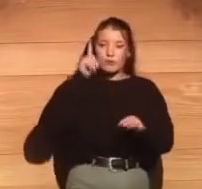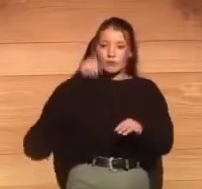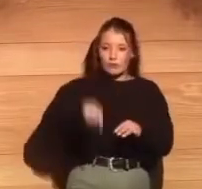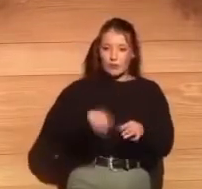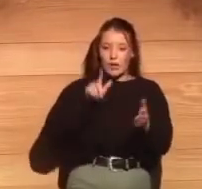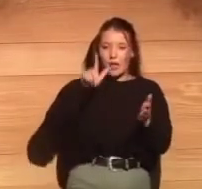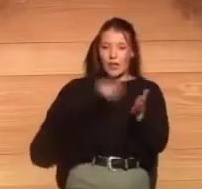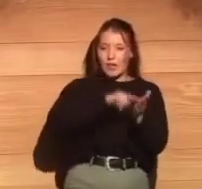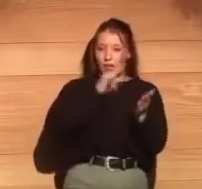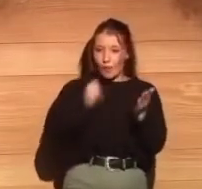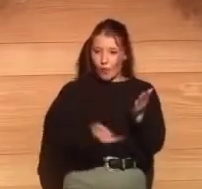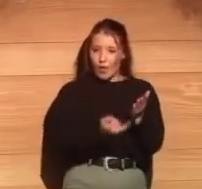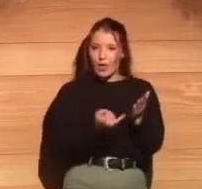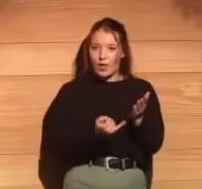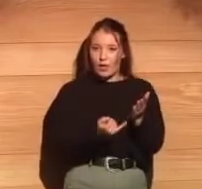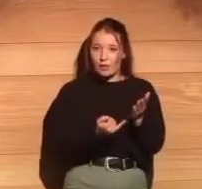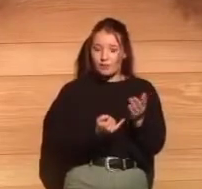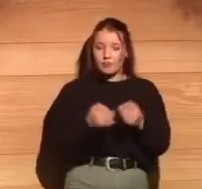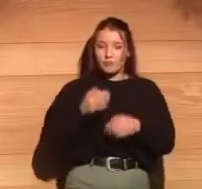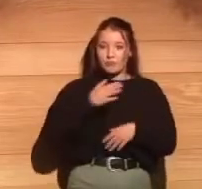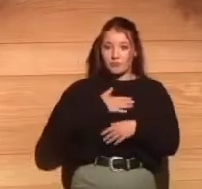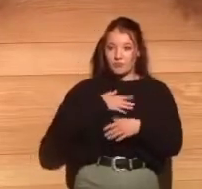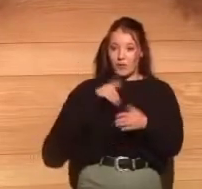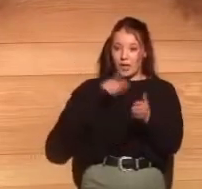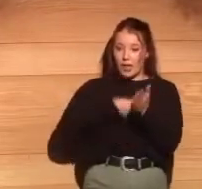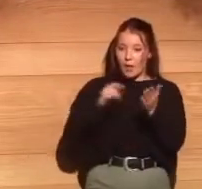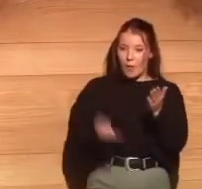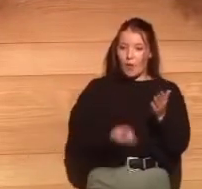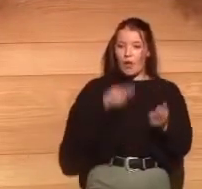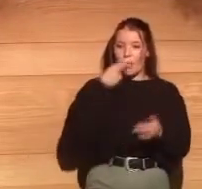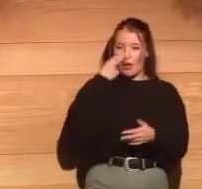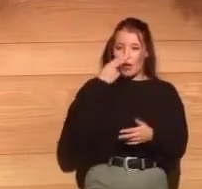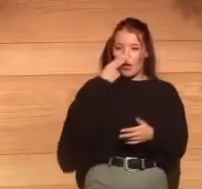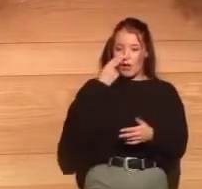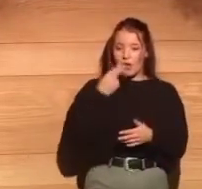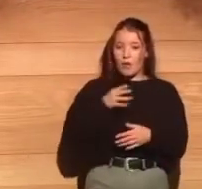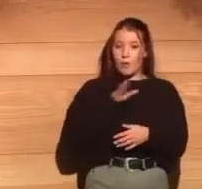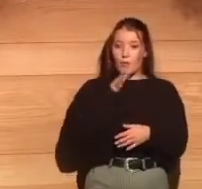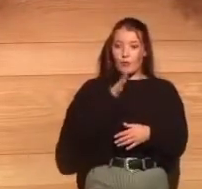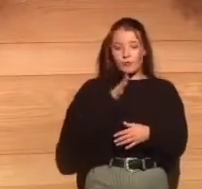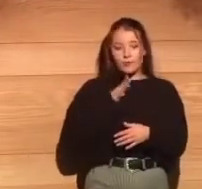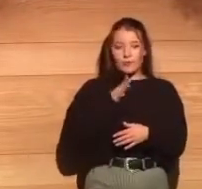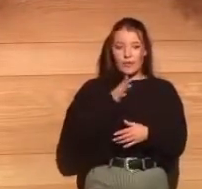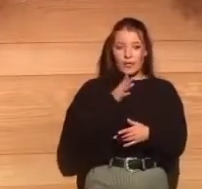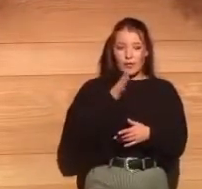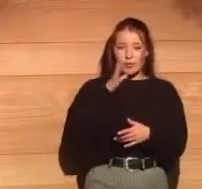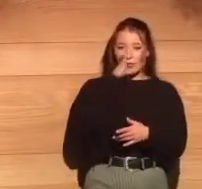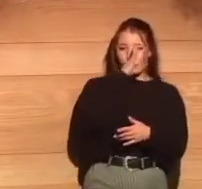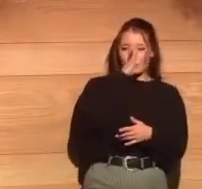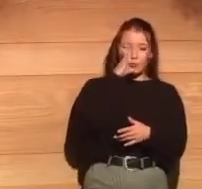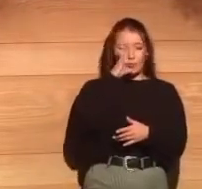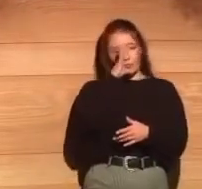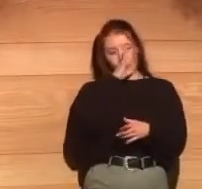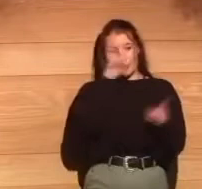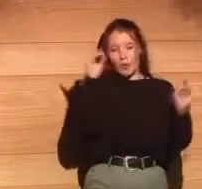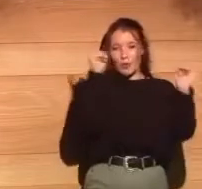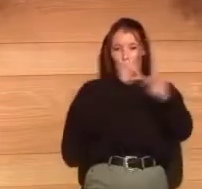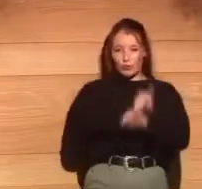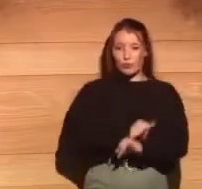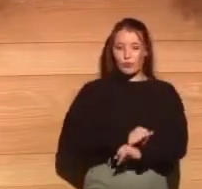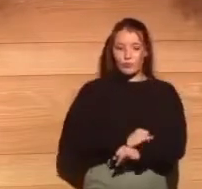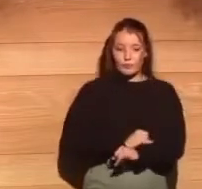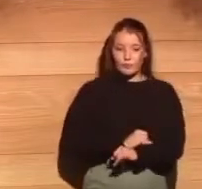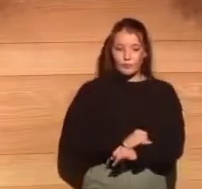del lenguaje. A mí el lenguaje es un tema que me interesa especialmente porque pasa muy desapercibido, ¿no?, en este entorno de lo que es